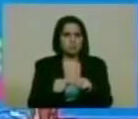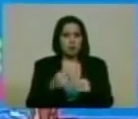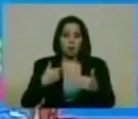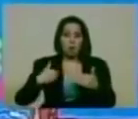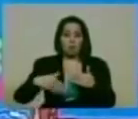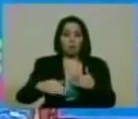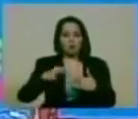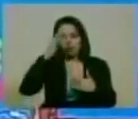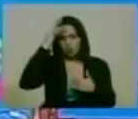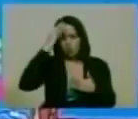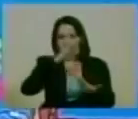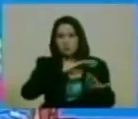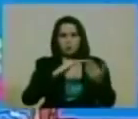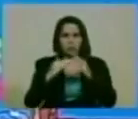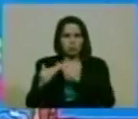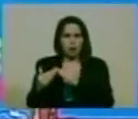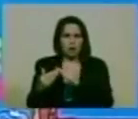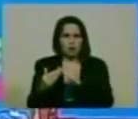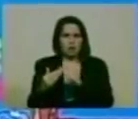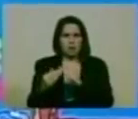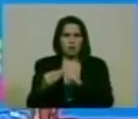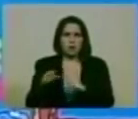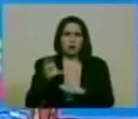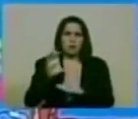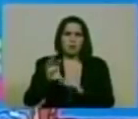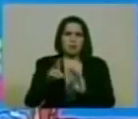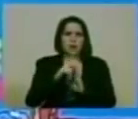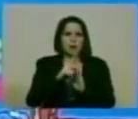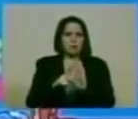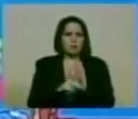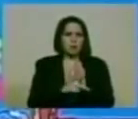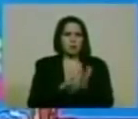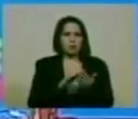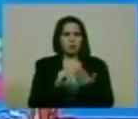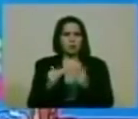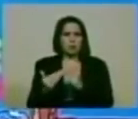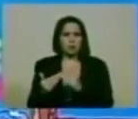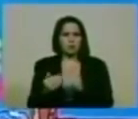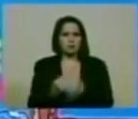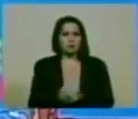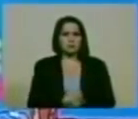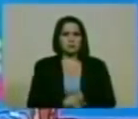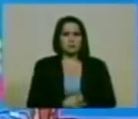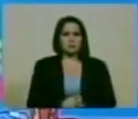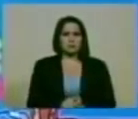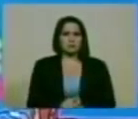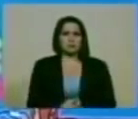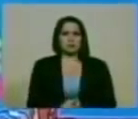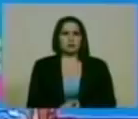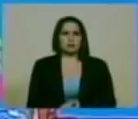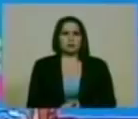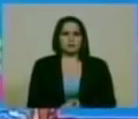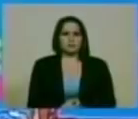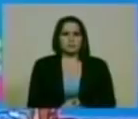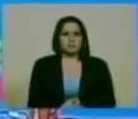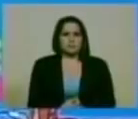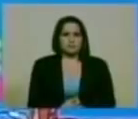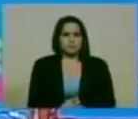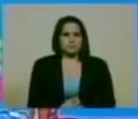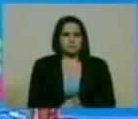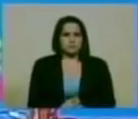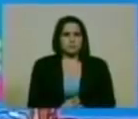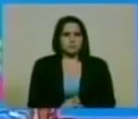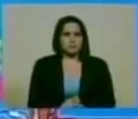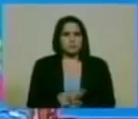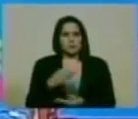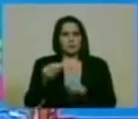Comunal de las Comunas para el Plan de la Patria Comunal. Y así iremos para conformar el Plan